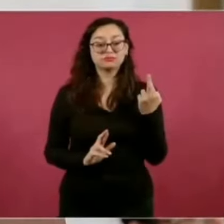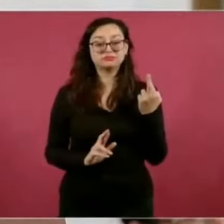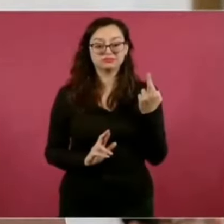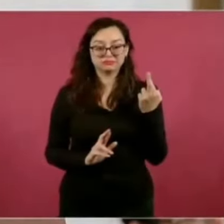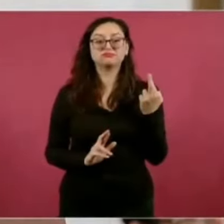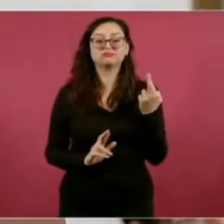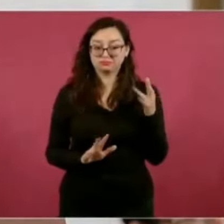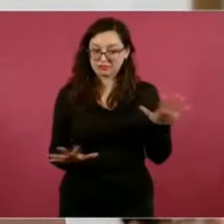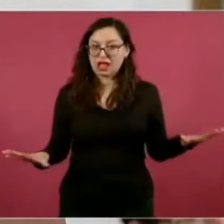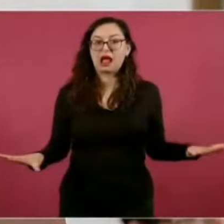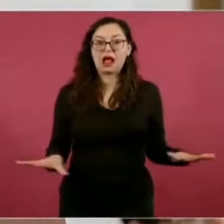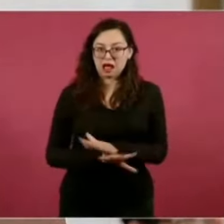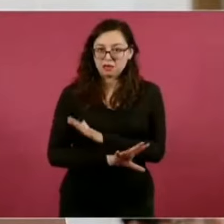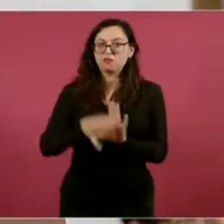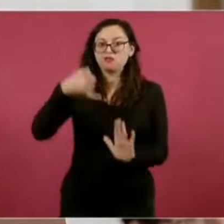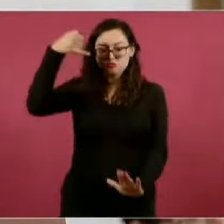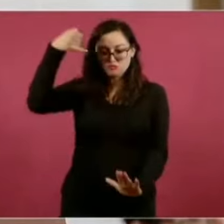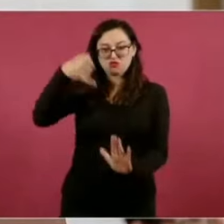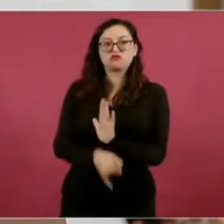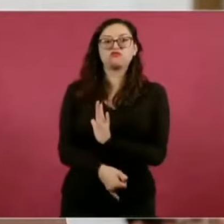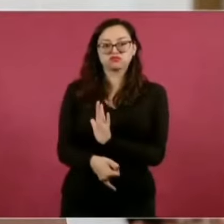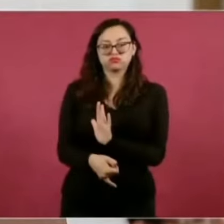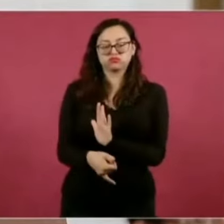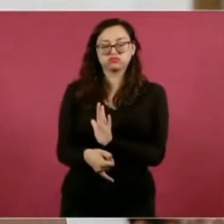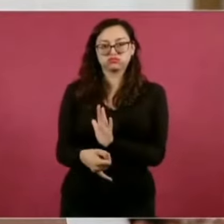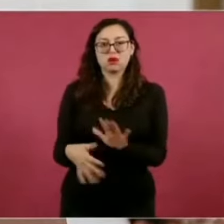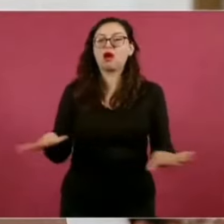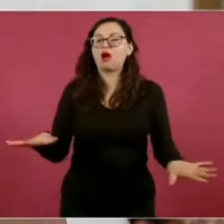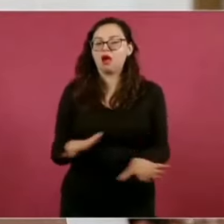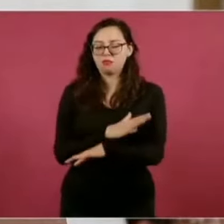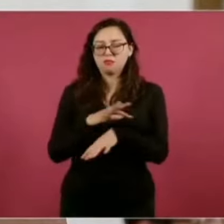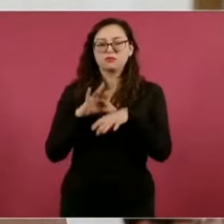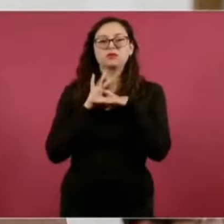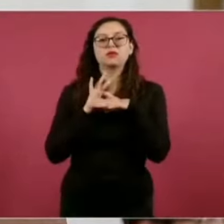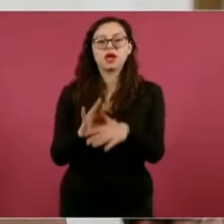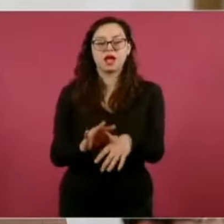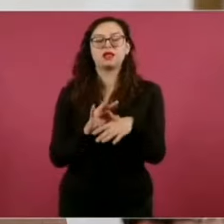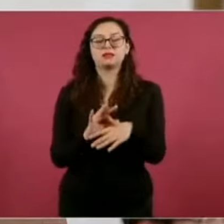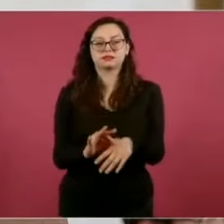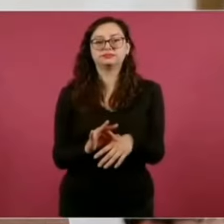un cambio de fondo verdadero.